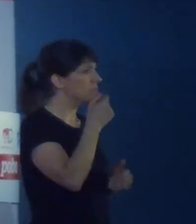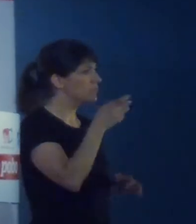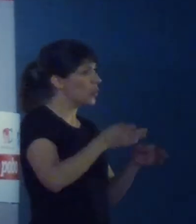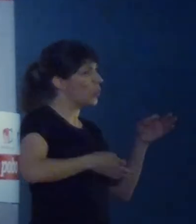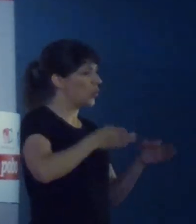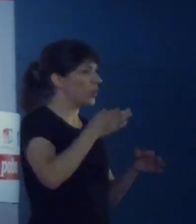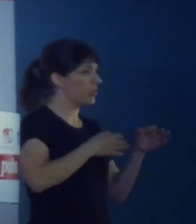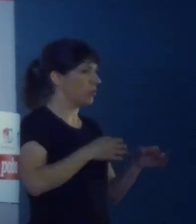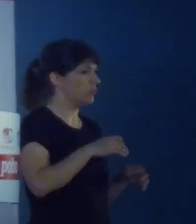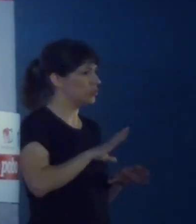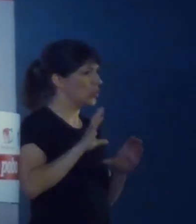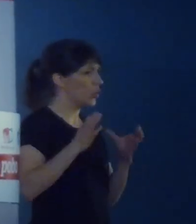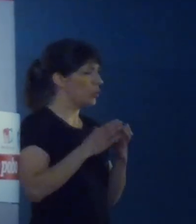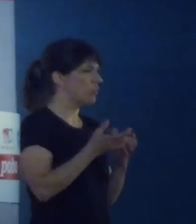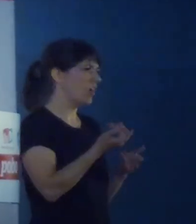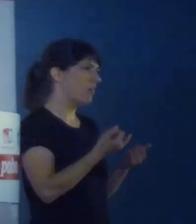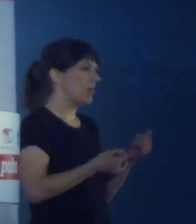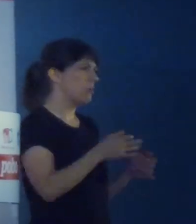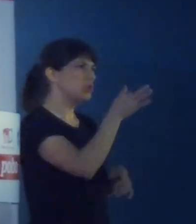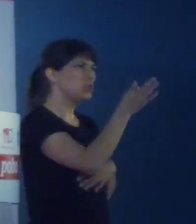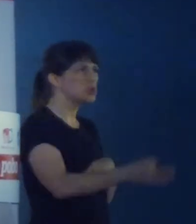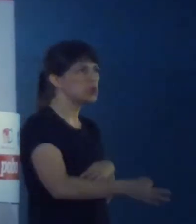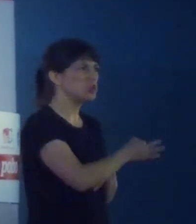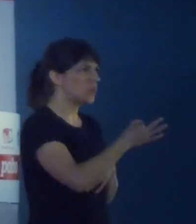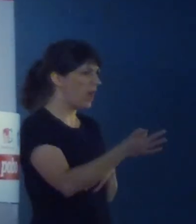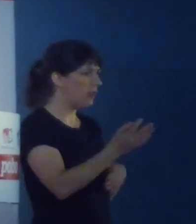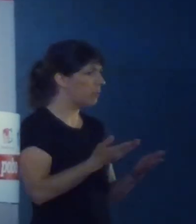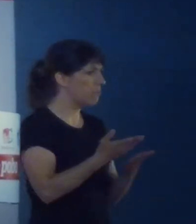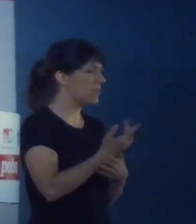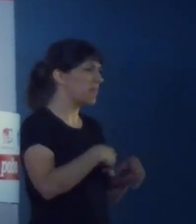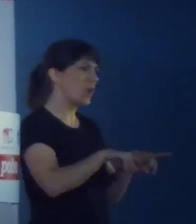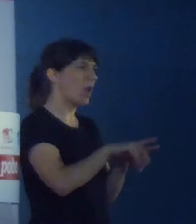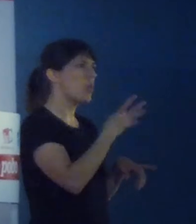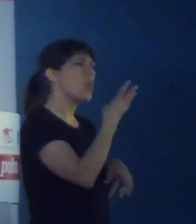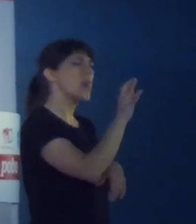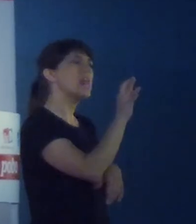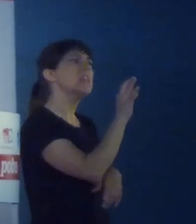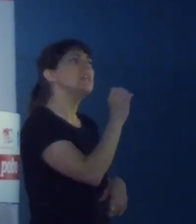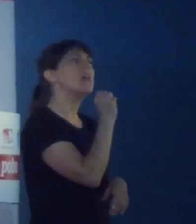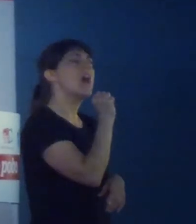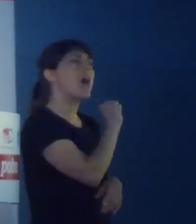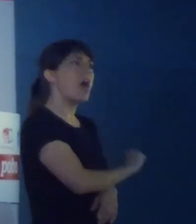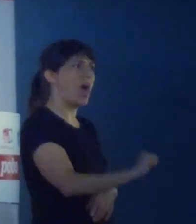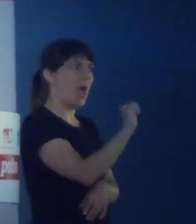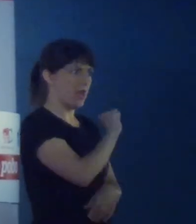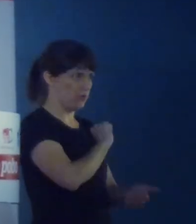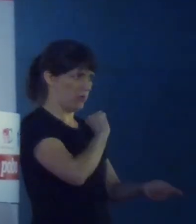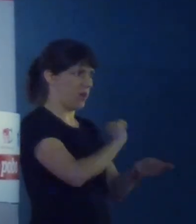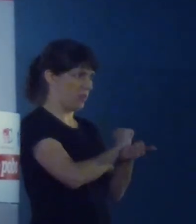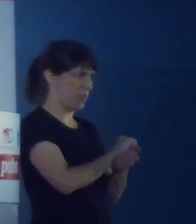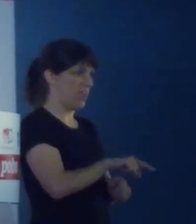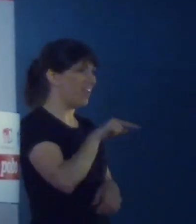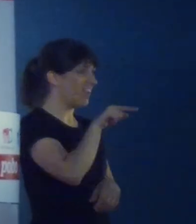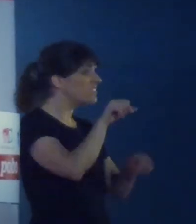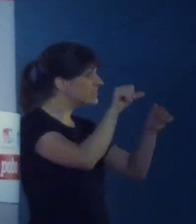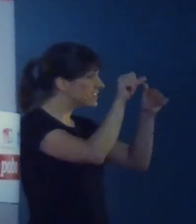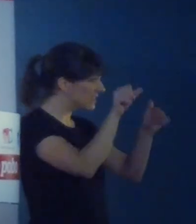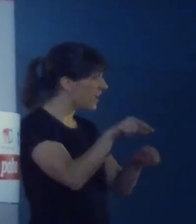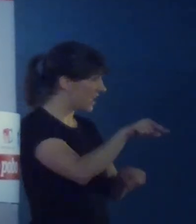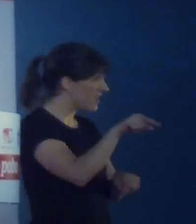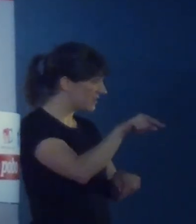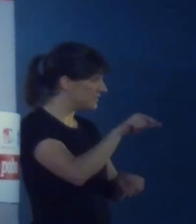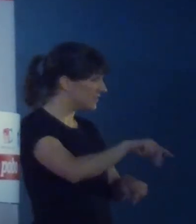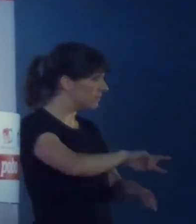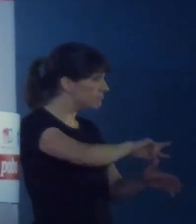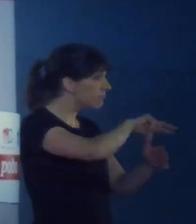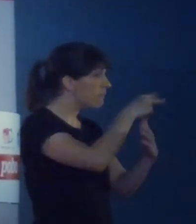en conxunto máis de 40 anos de cadea para eles. Ese é o